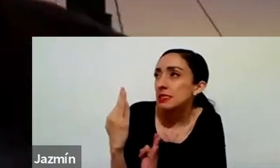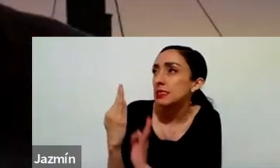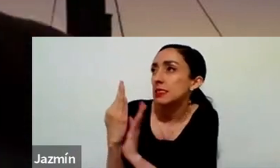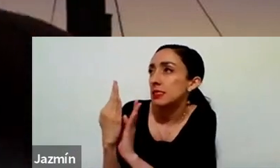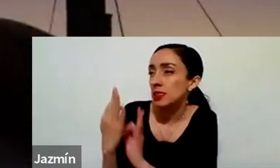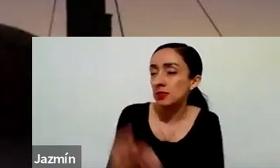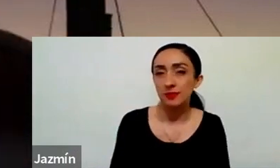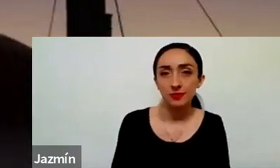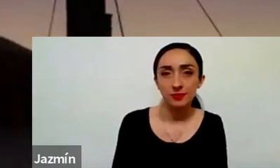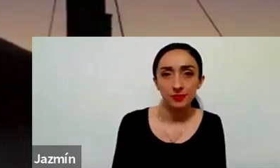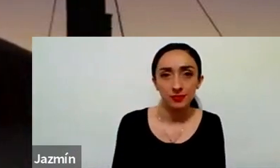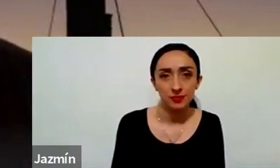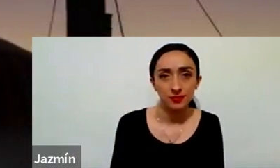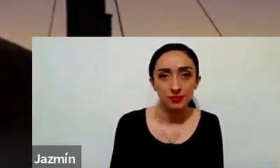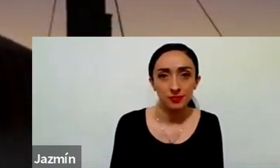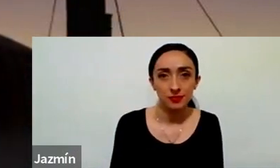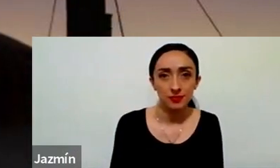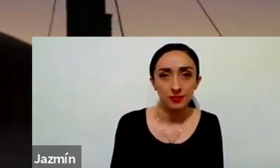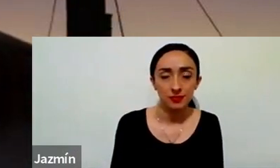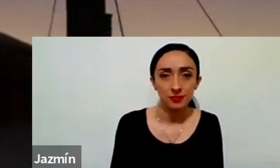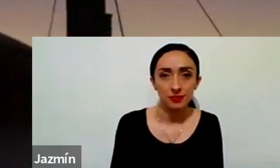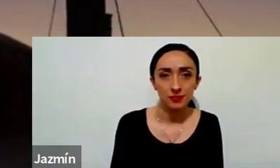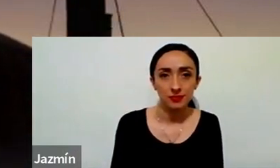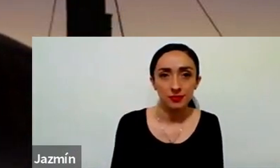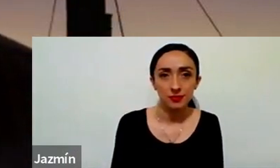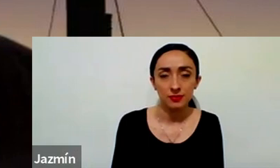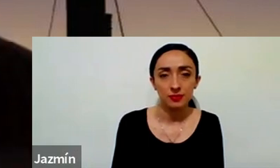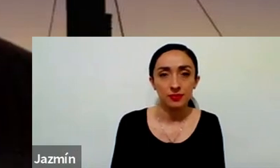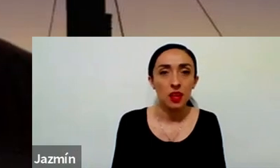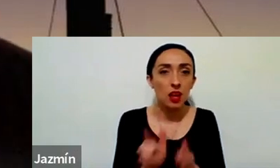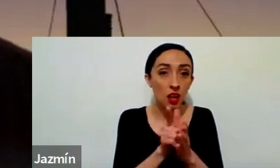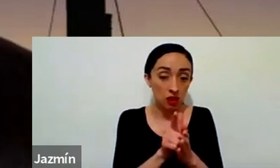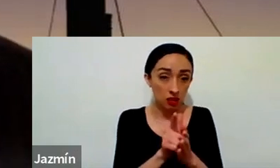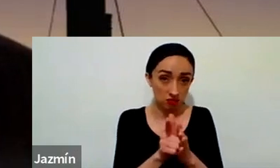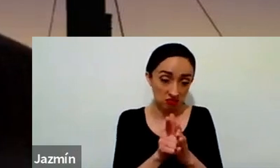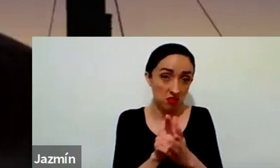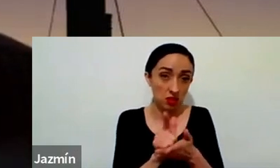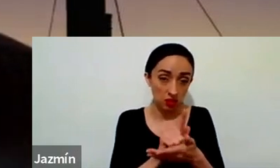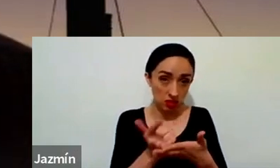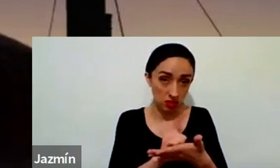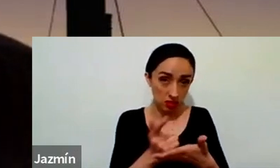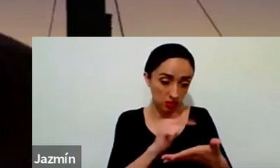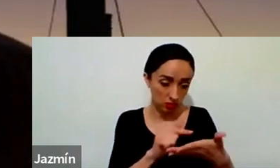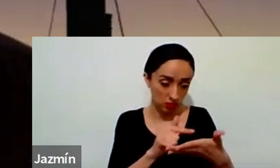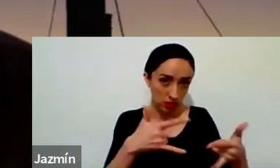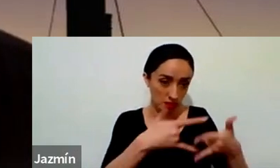Dice la lectura: en aquellos días